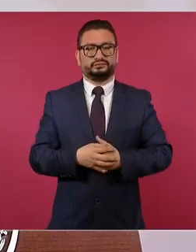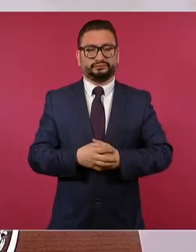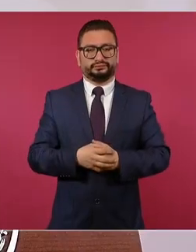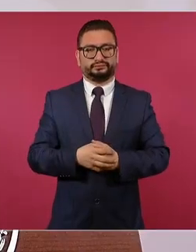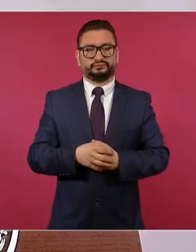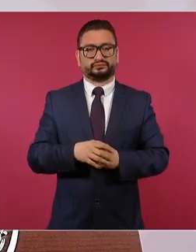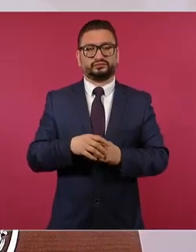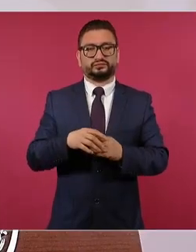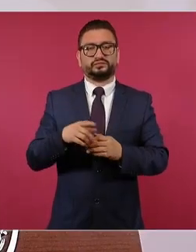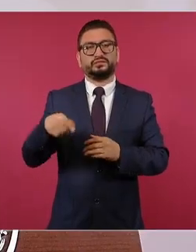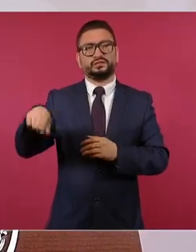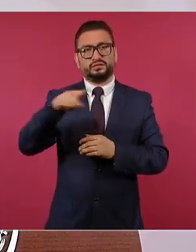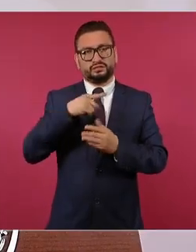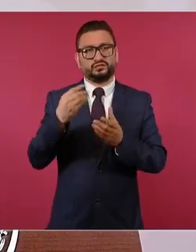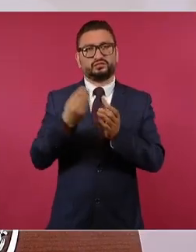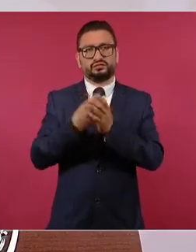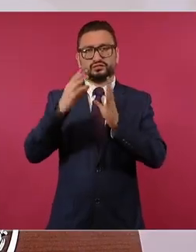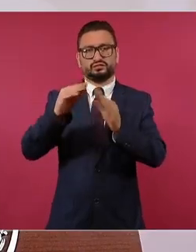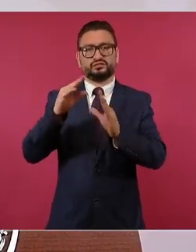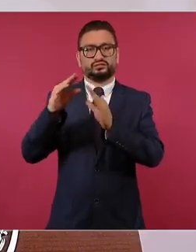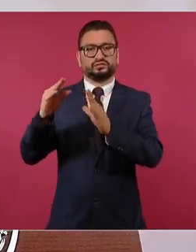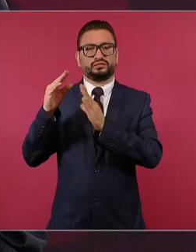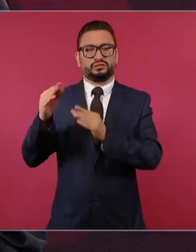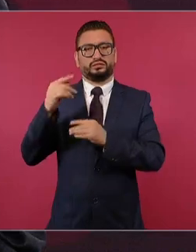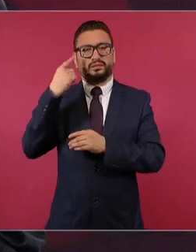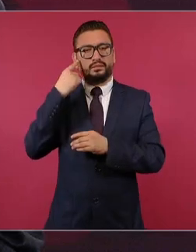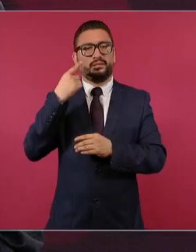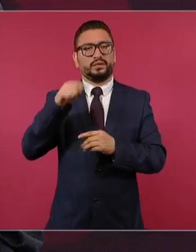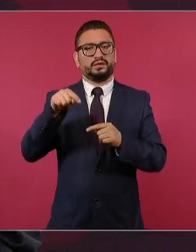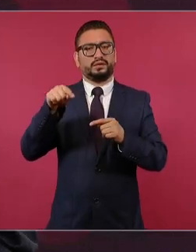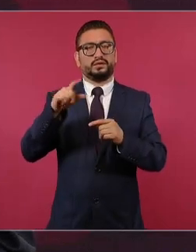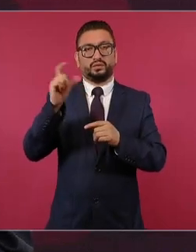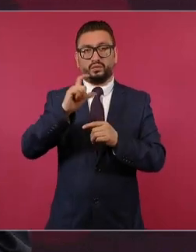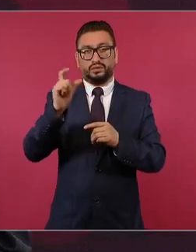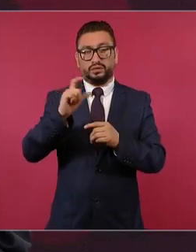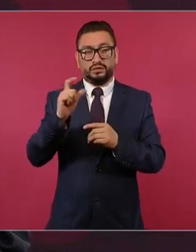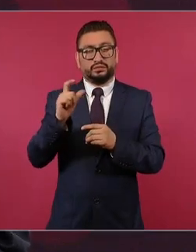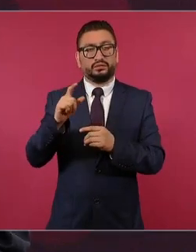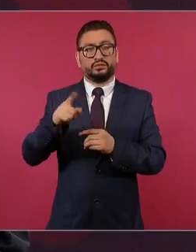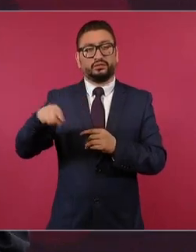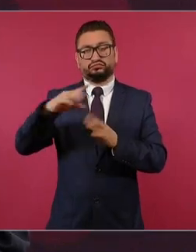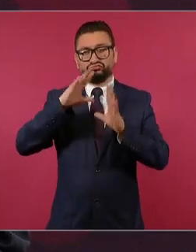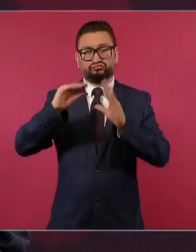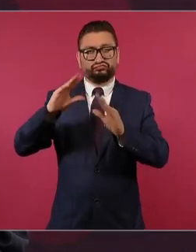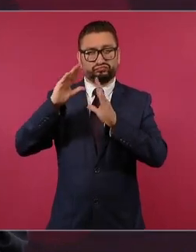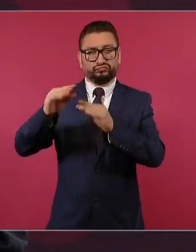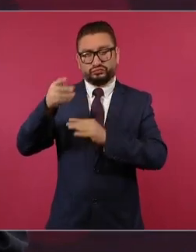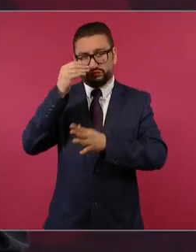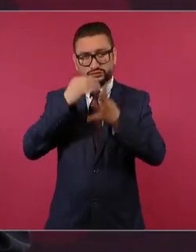que los vamos formando para colocarlos y ya cuando